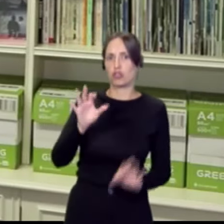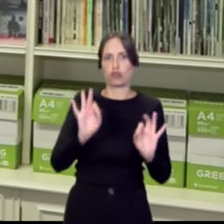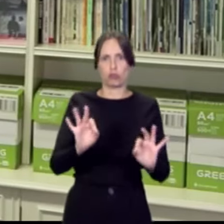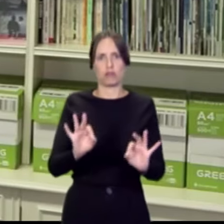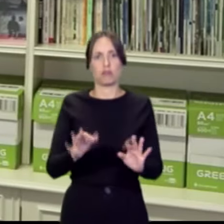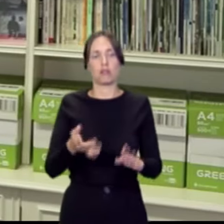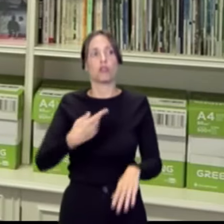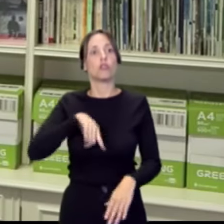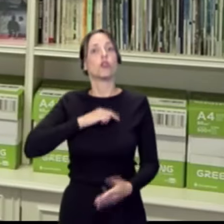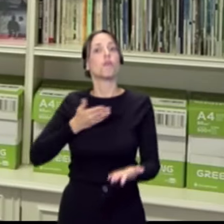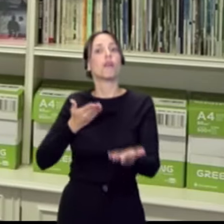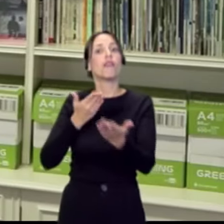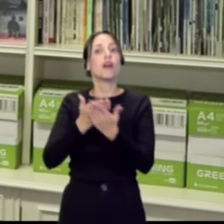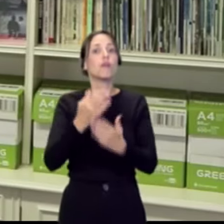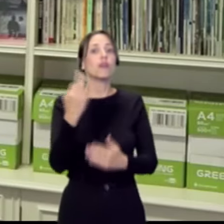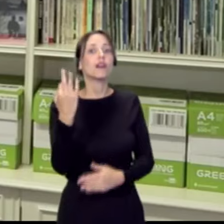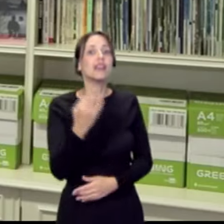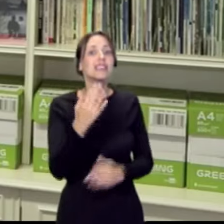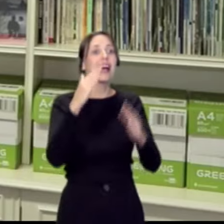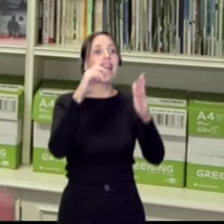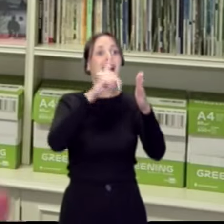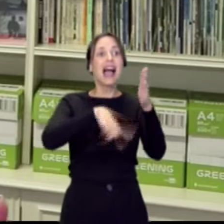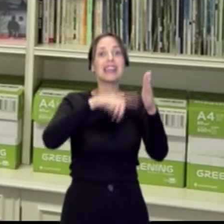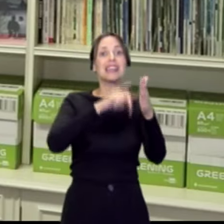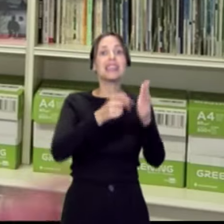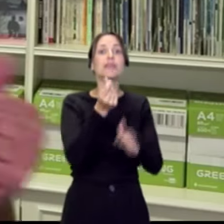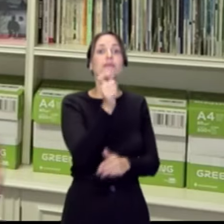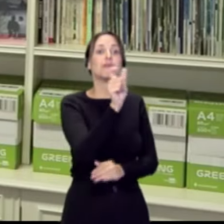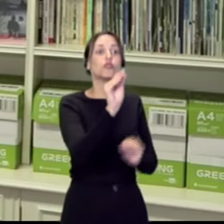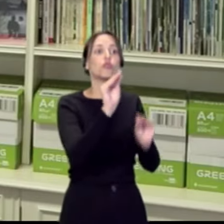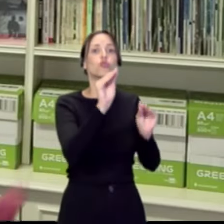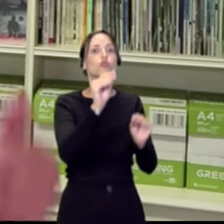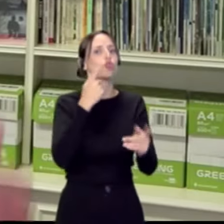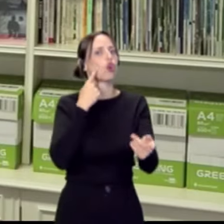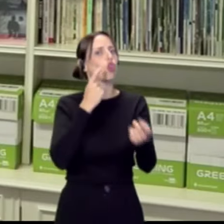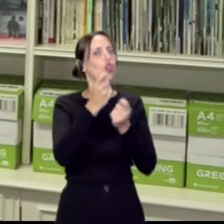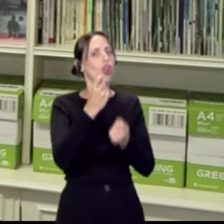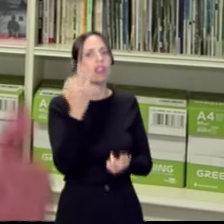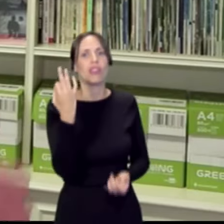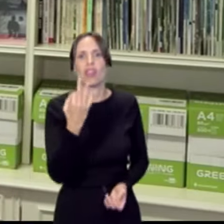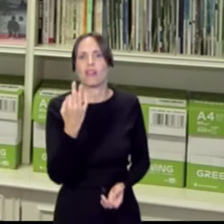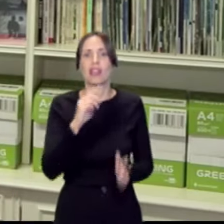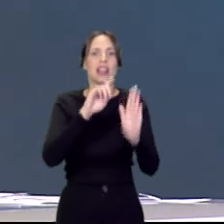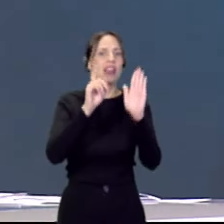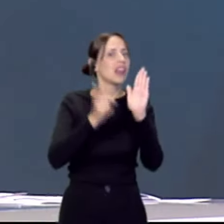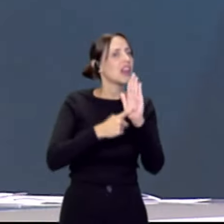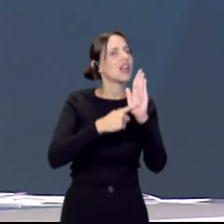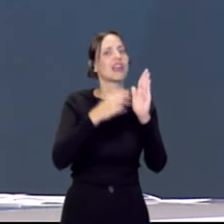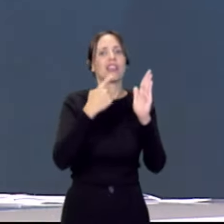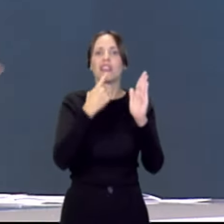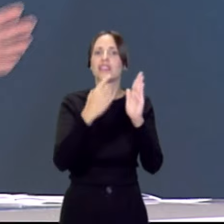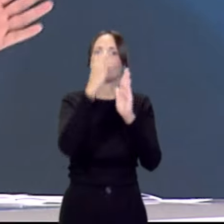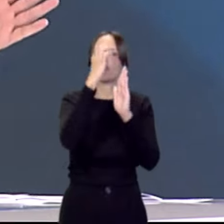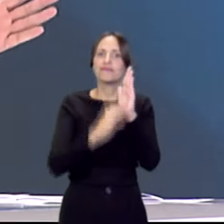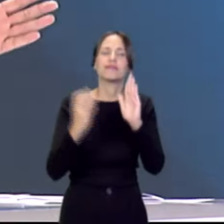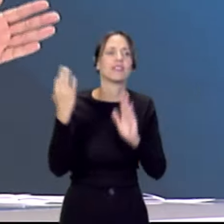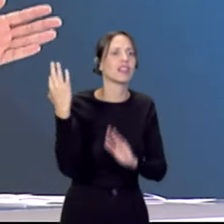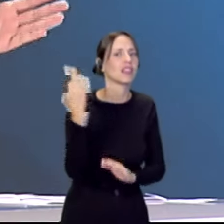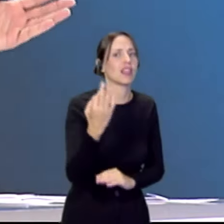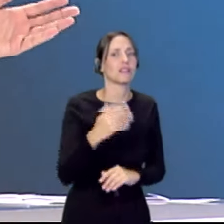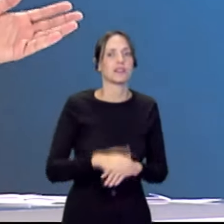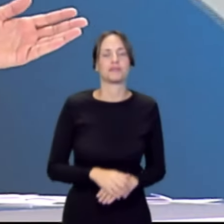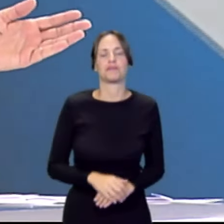estamos planteando es que los precios de los alquileres tienen que regularse, tienen que bajarse por ley. Bueno, no sé, traslado